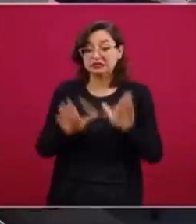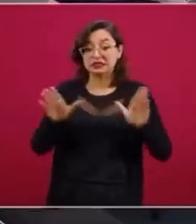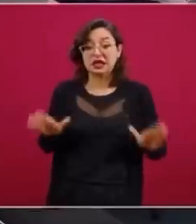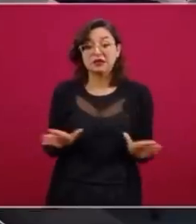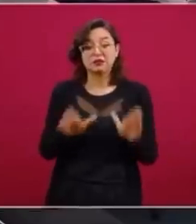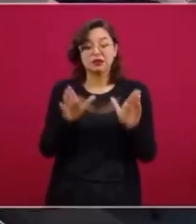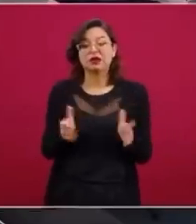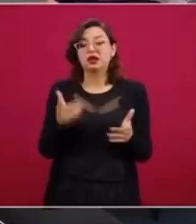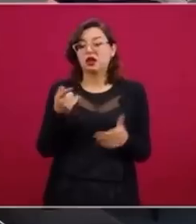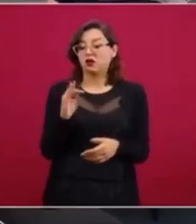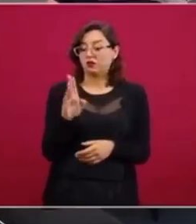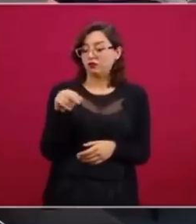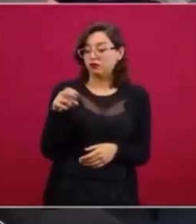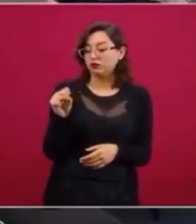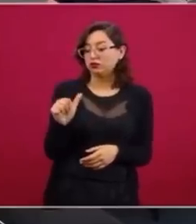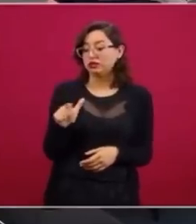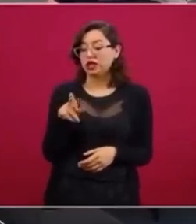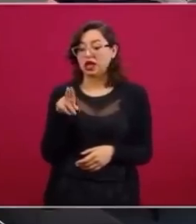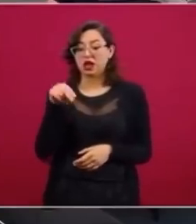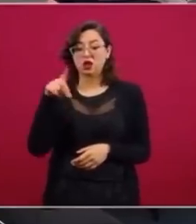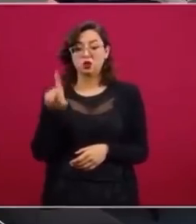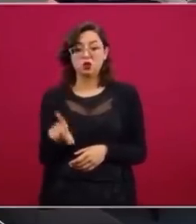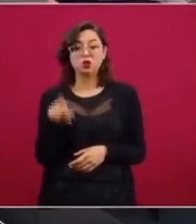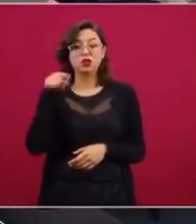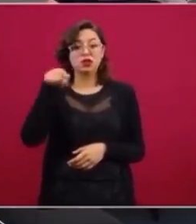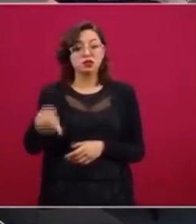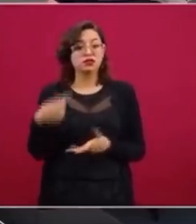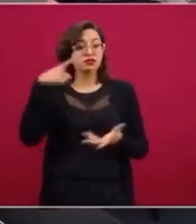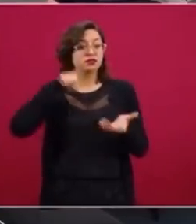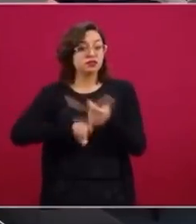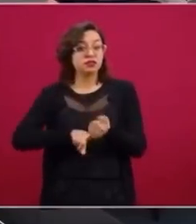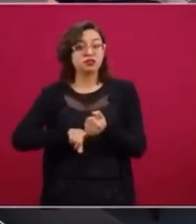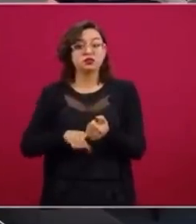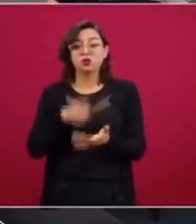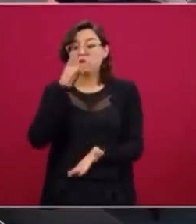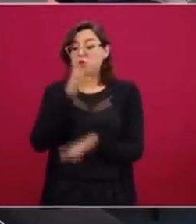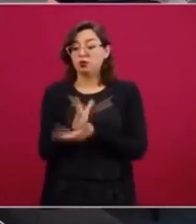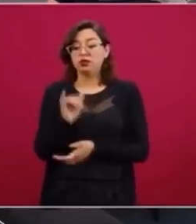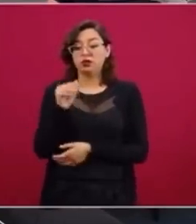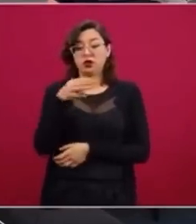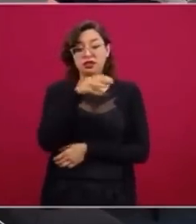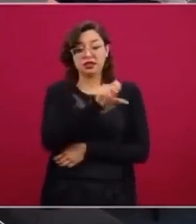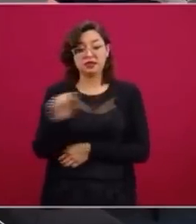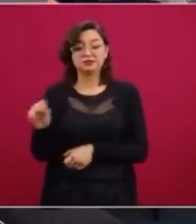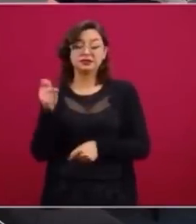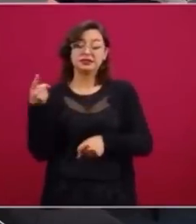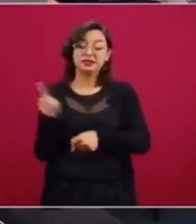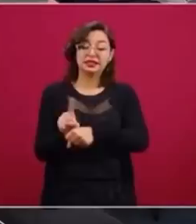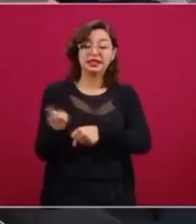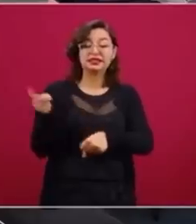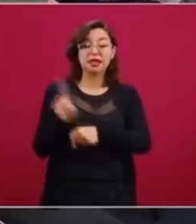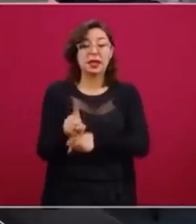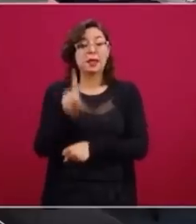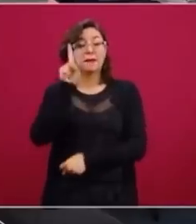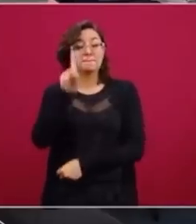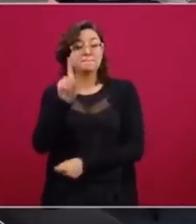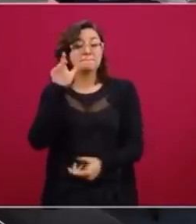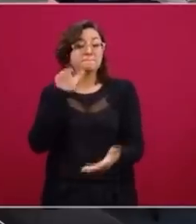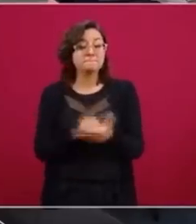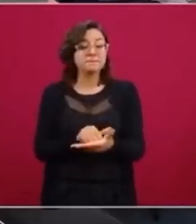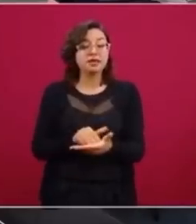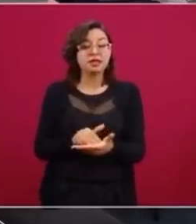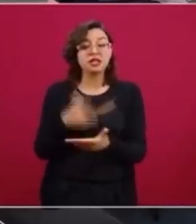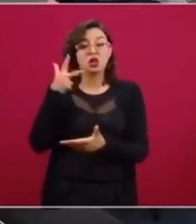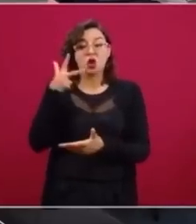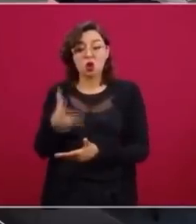que de Funsalud, en donde vamos a derivar solo en el Seguro Social todos los días 1,008